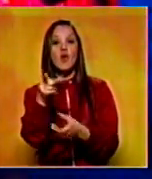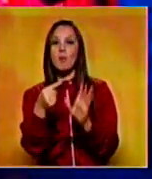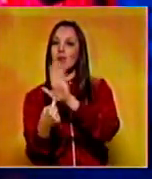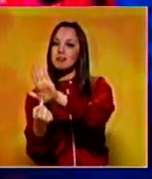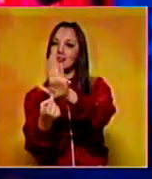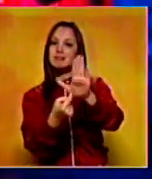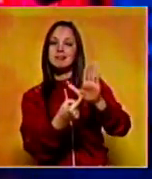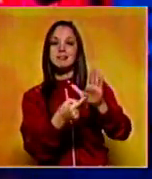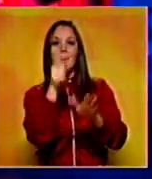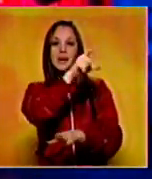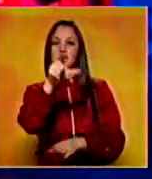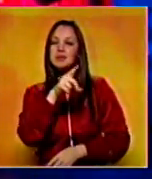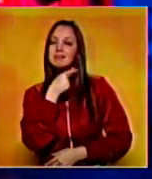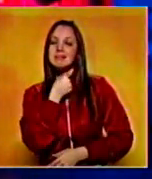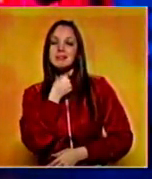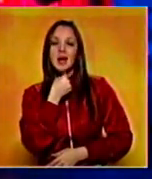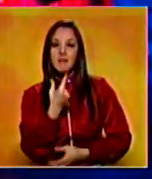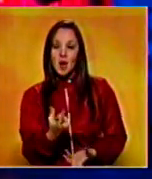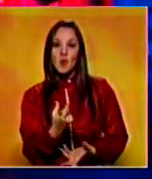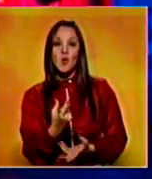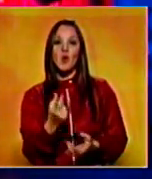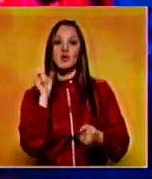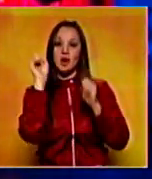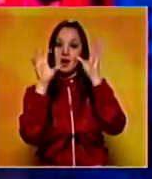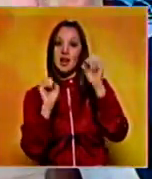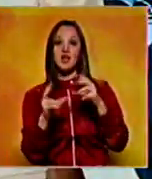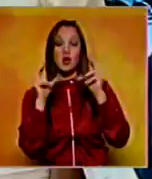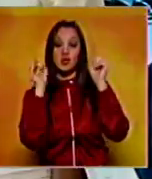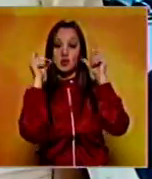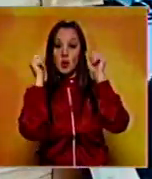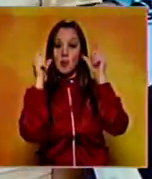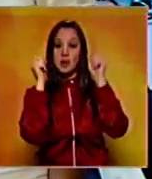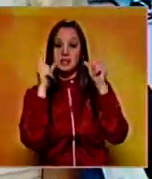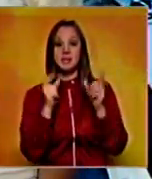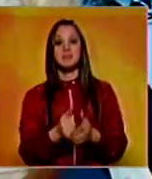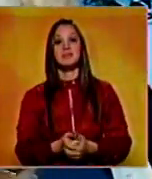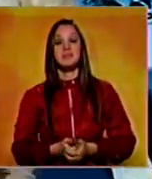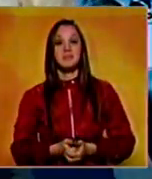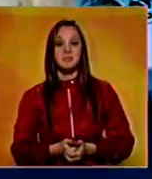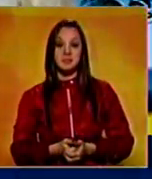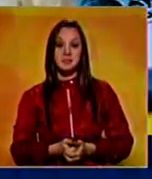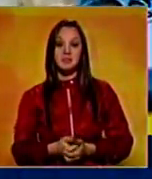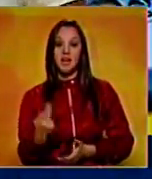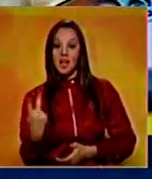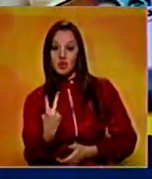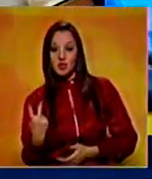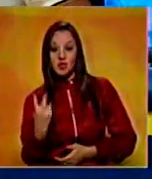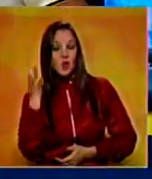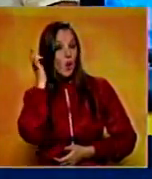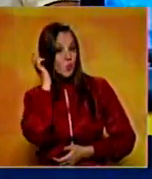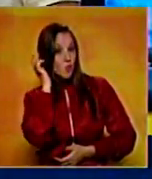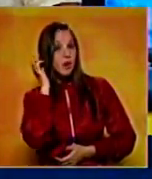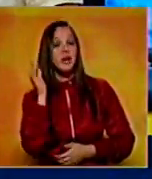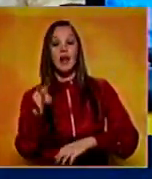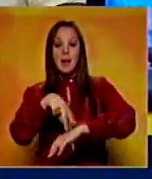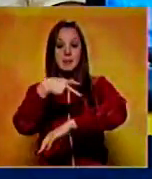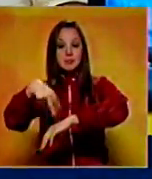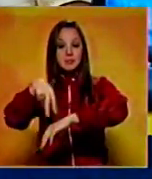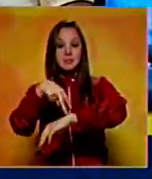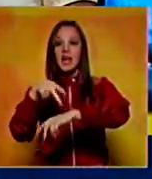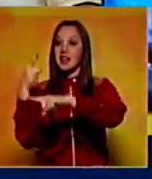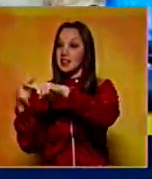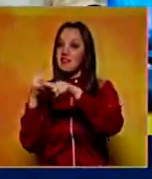deleitando a todo su público con un espectáculo lleno de sorpresas. Bueno, creado por la visión de dos coreógrafas, bailadoras muy distintas, pero que